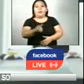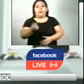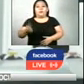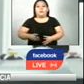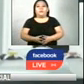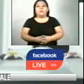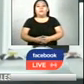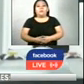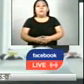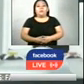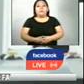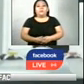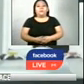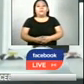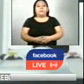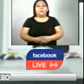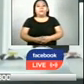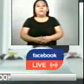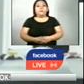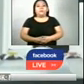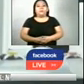pruebas.